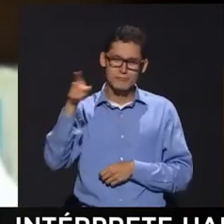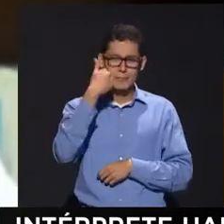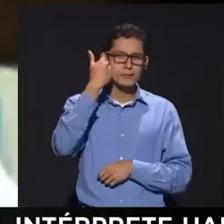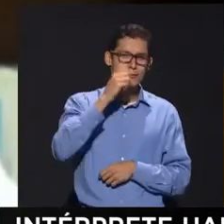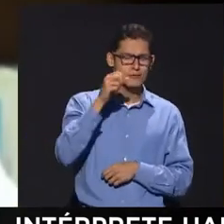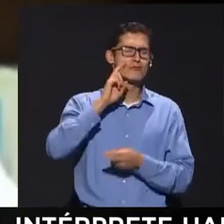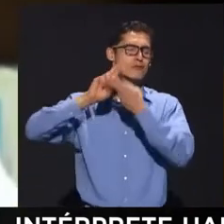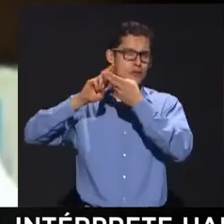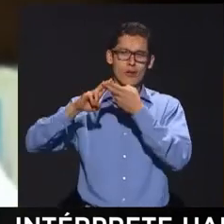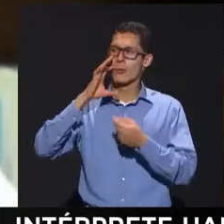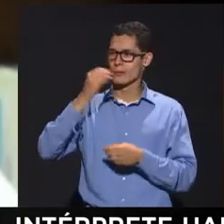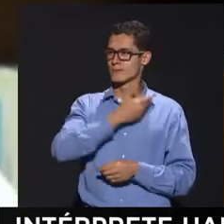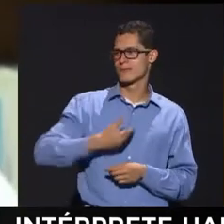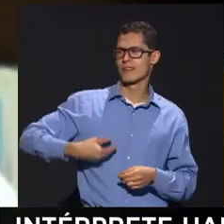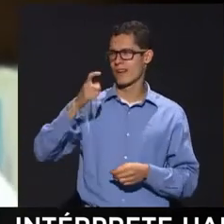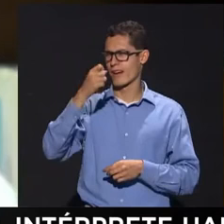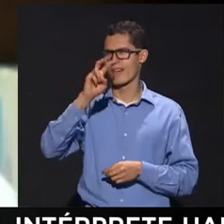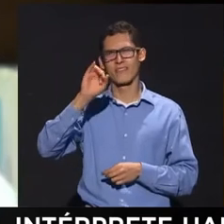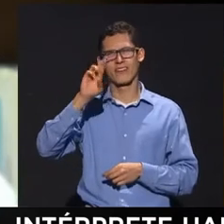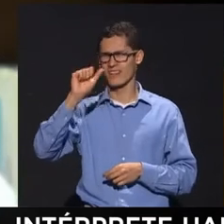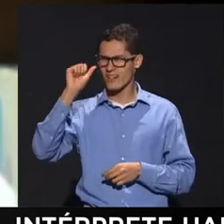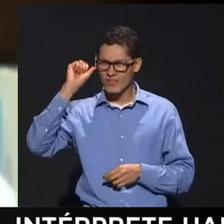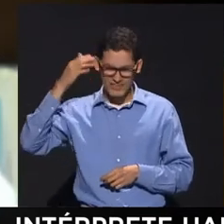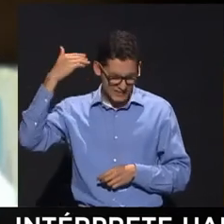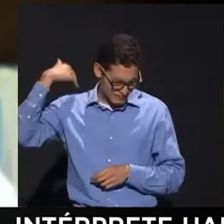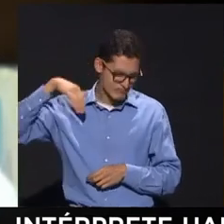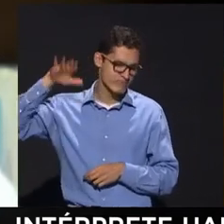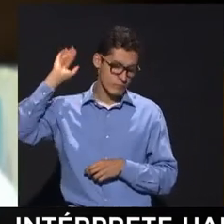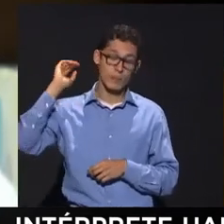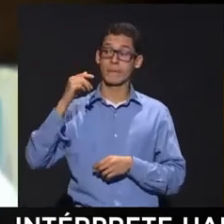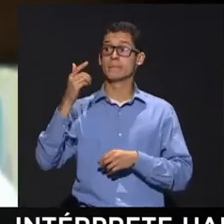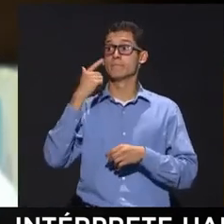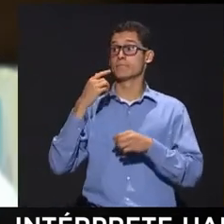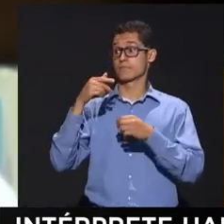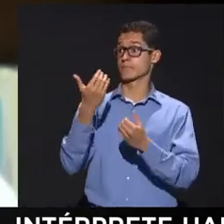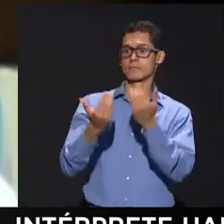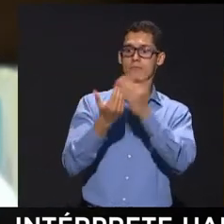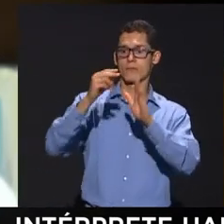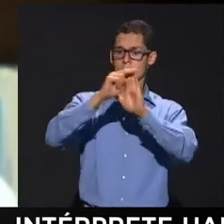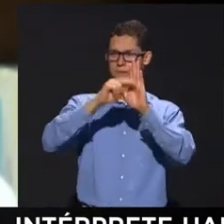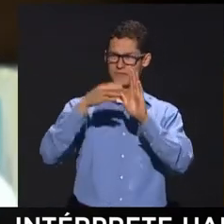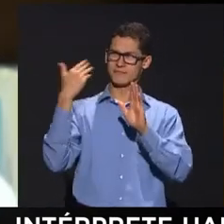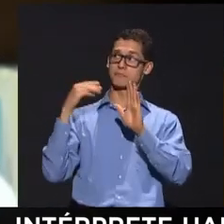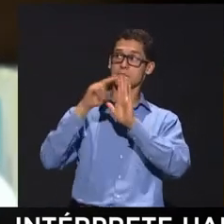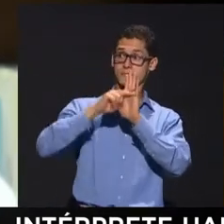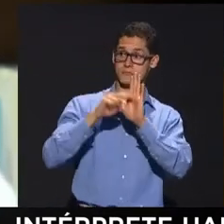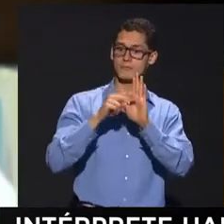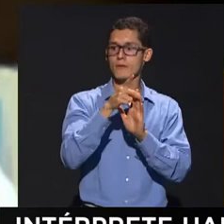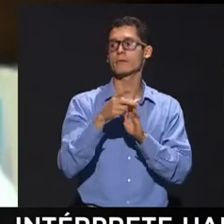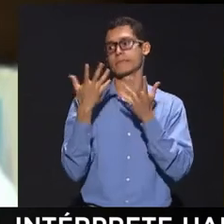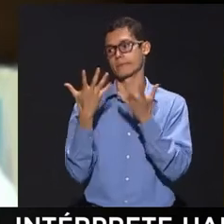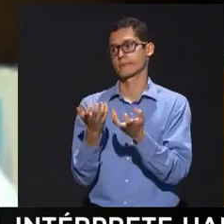A partir de ese momento se empiezan a elaborar una cantidad de normas de alcance nacional que buscan precisamente regular los